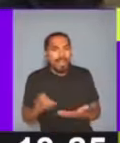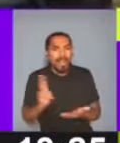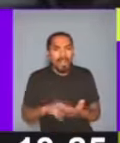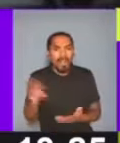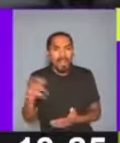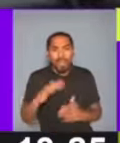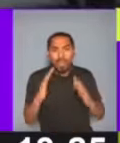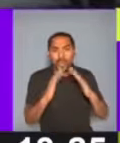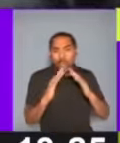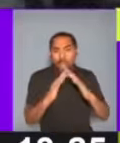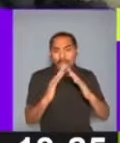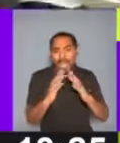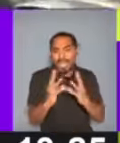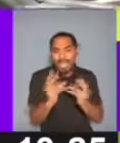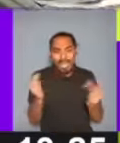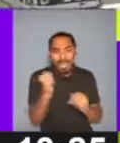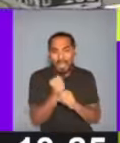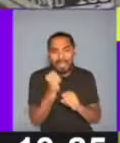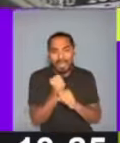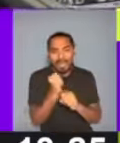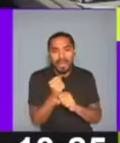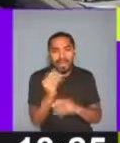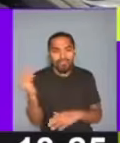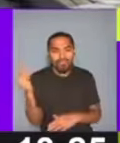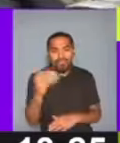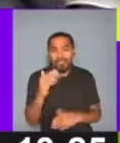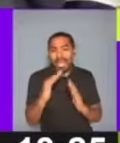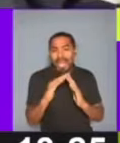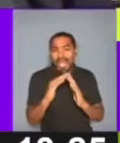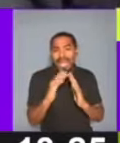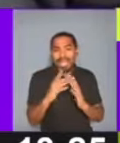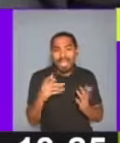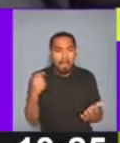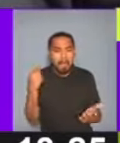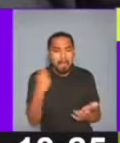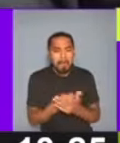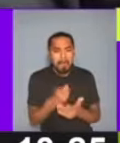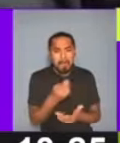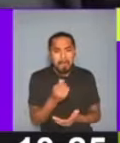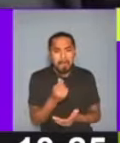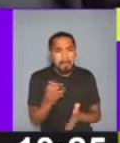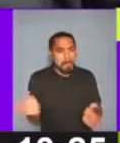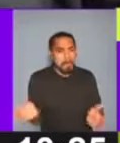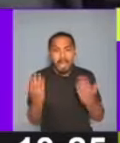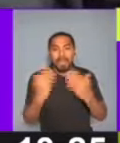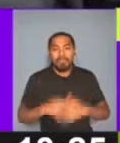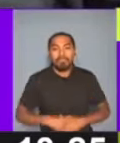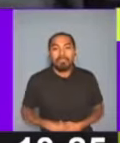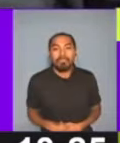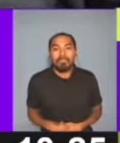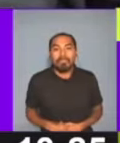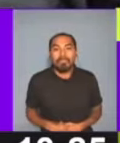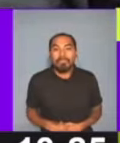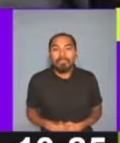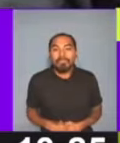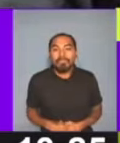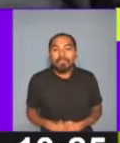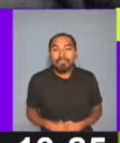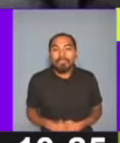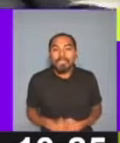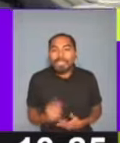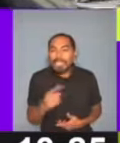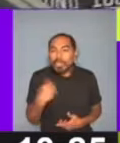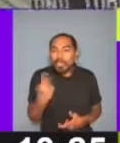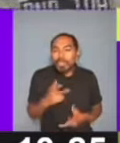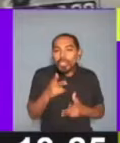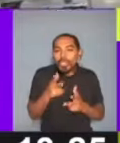los trabajadores desde la zona de Alto Comedero hacia el casco céntrico. Recordemos que principalmente se puede hablar de dos horarios picos en lo